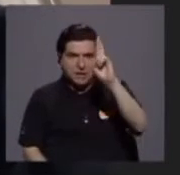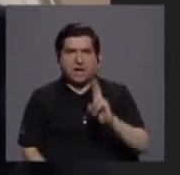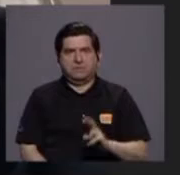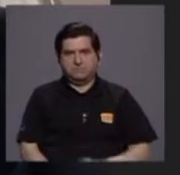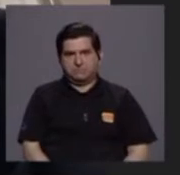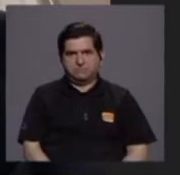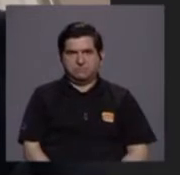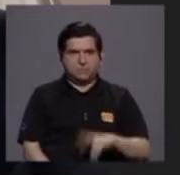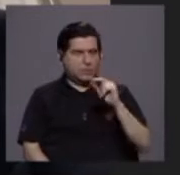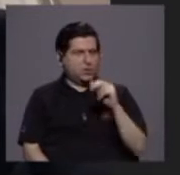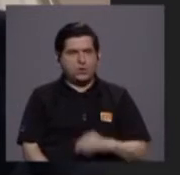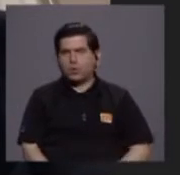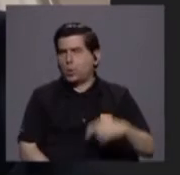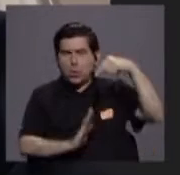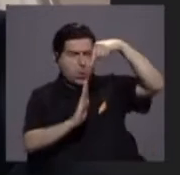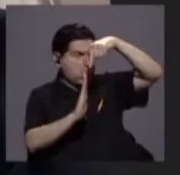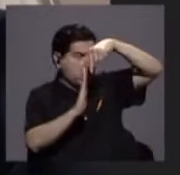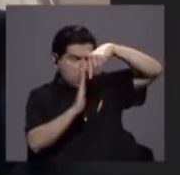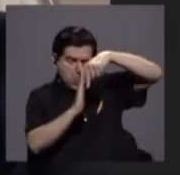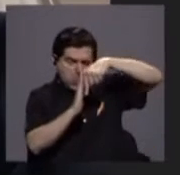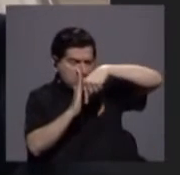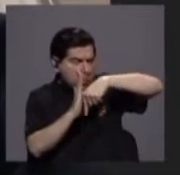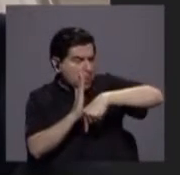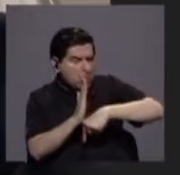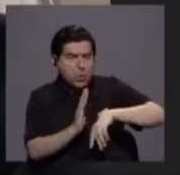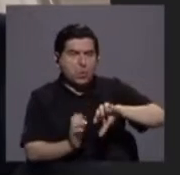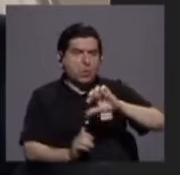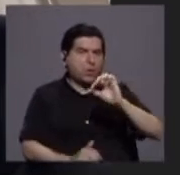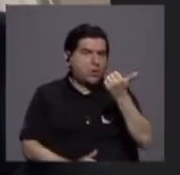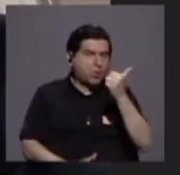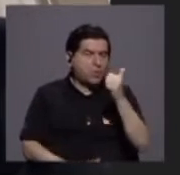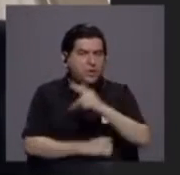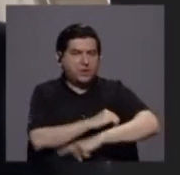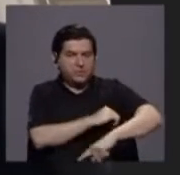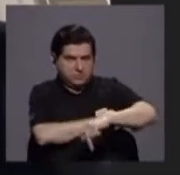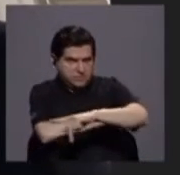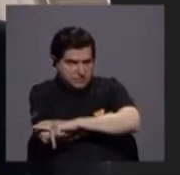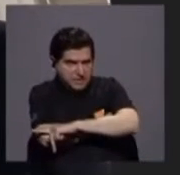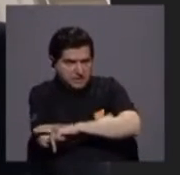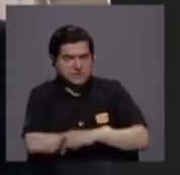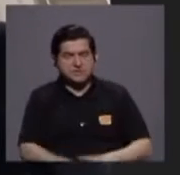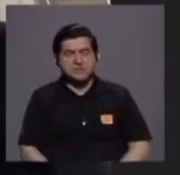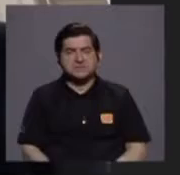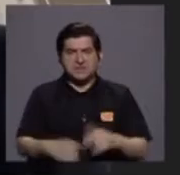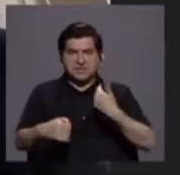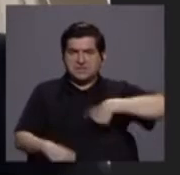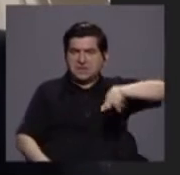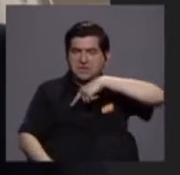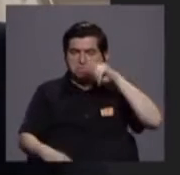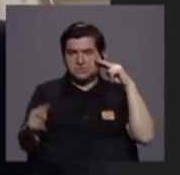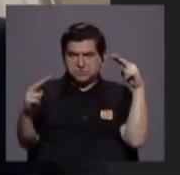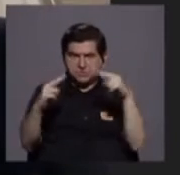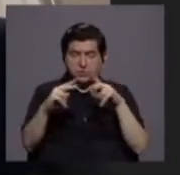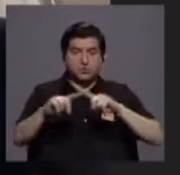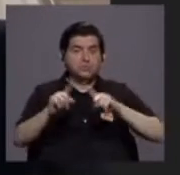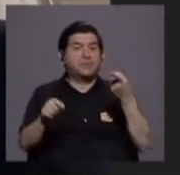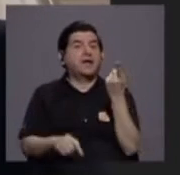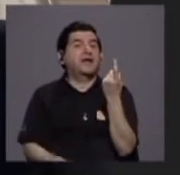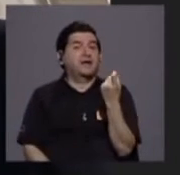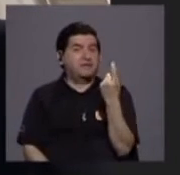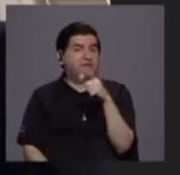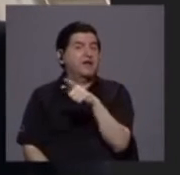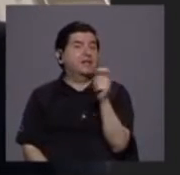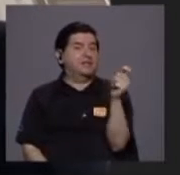Rica no se agravó tanto como en algunas otras naciones que conocemos, pero todavía nos faltan